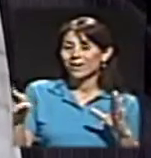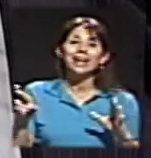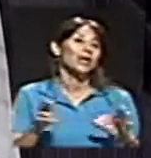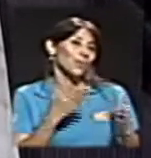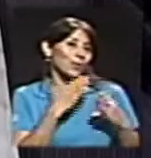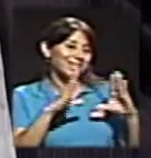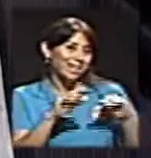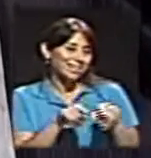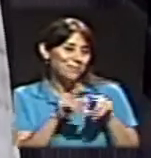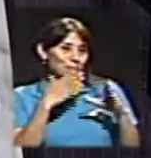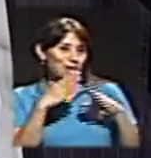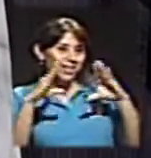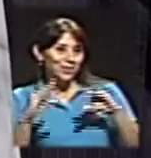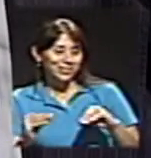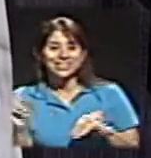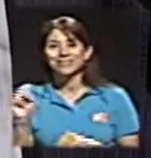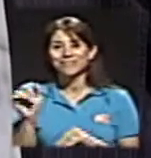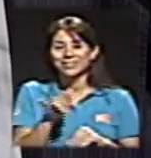sí. José Luis, igual.